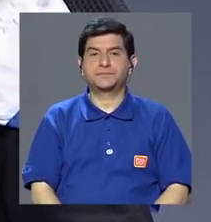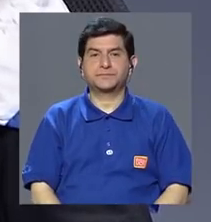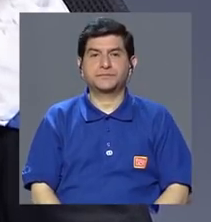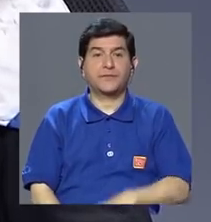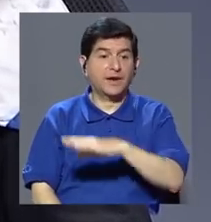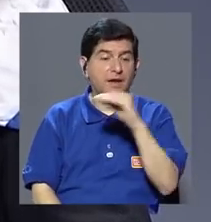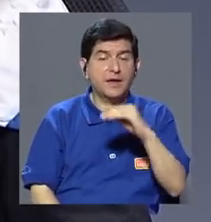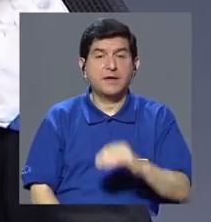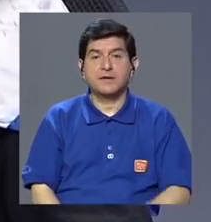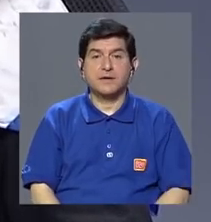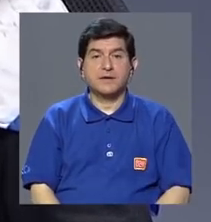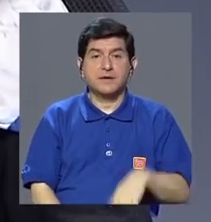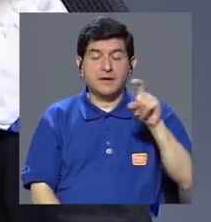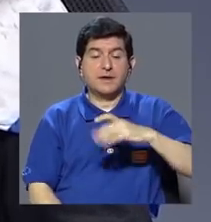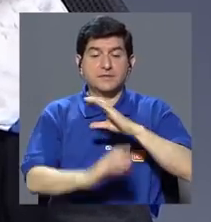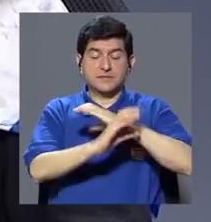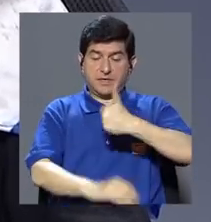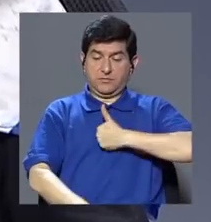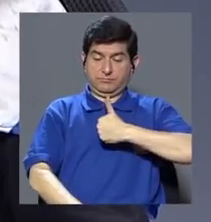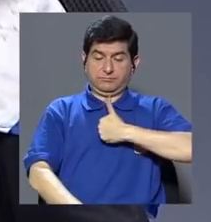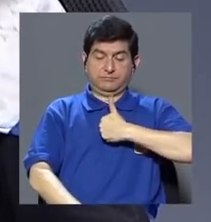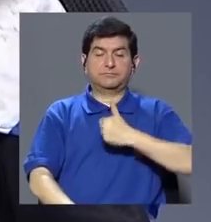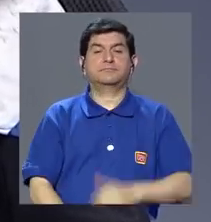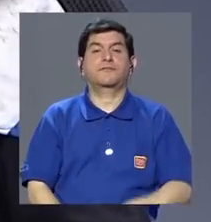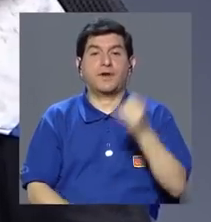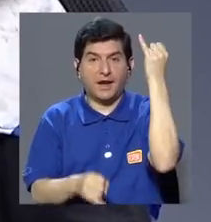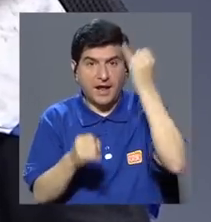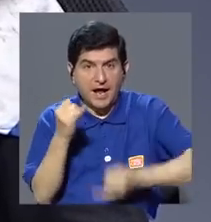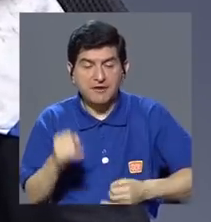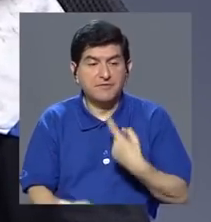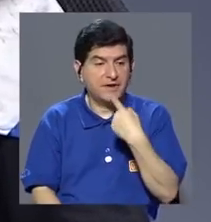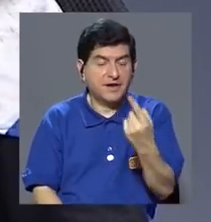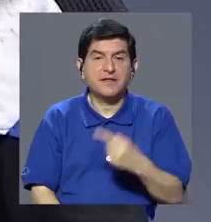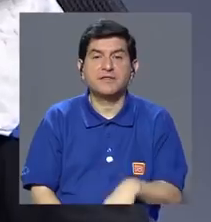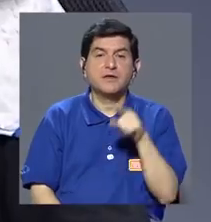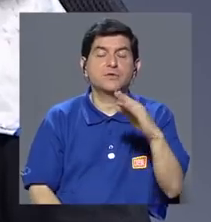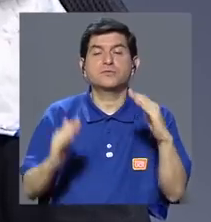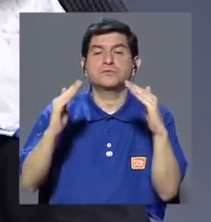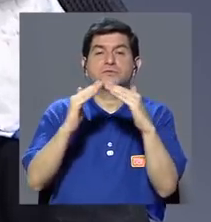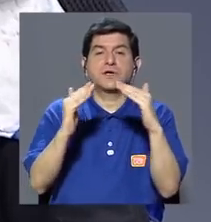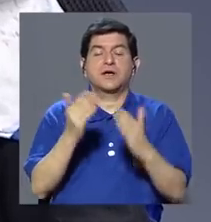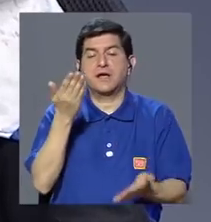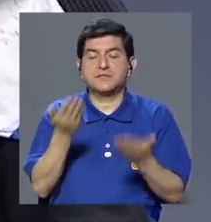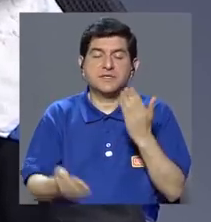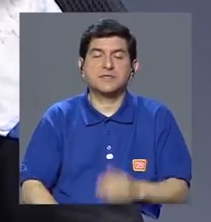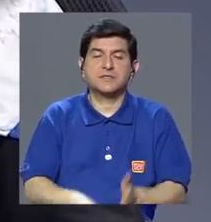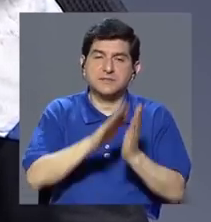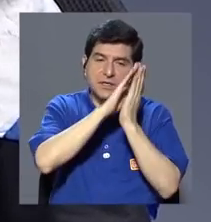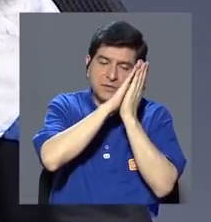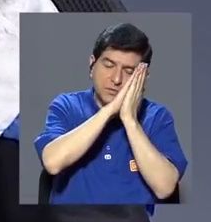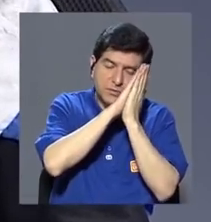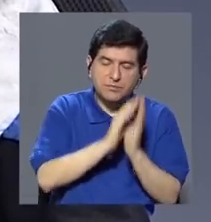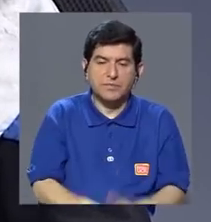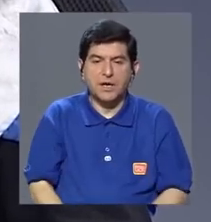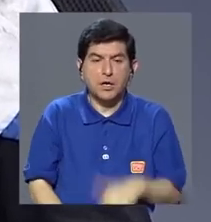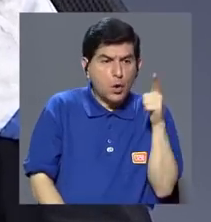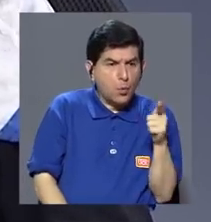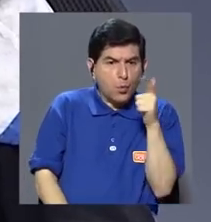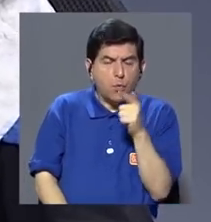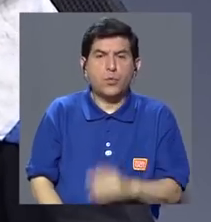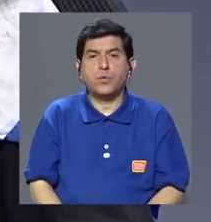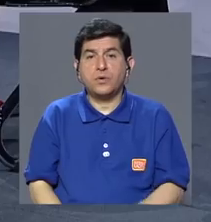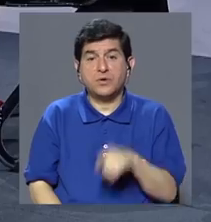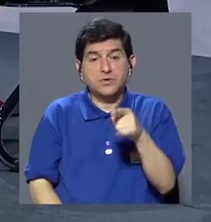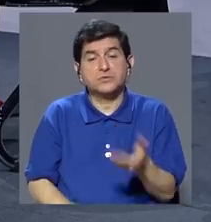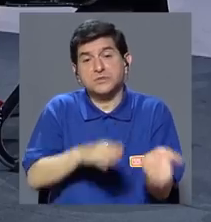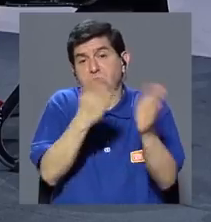cuidarte lo más que puedas bueno al final es como te digo estás en tu casa puede estar dormido pueden pasar disparando y te vieron y te